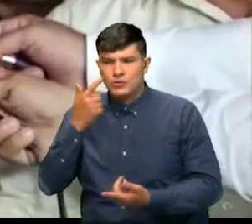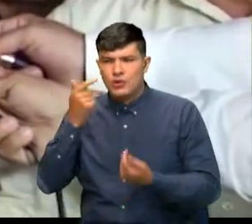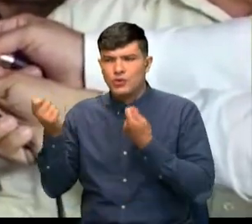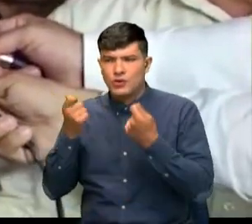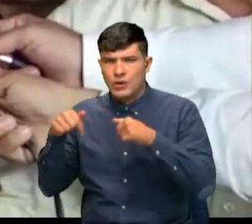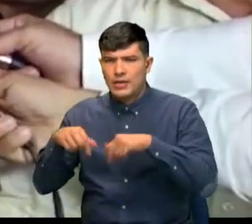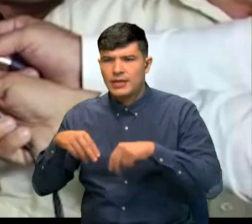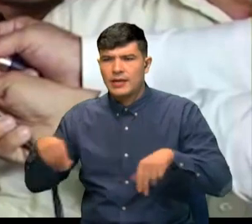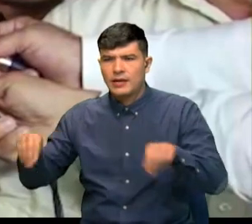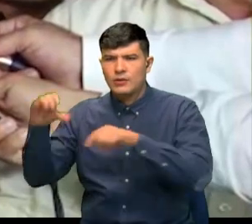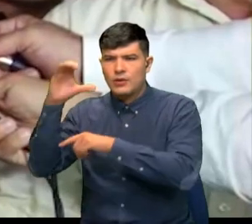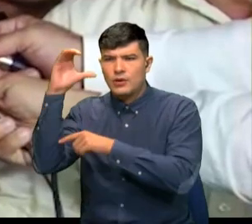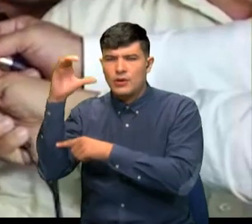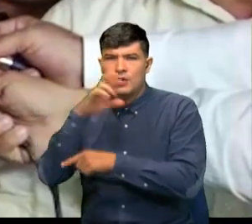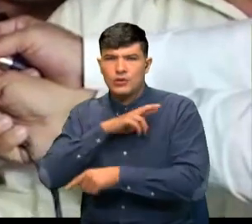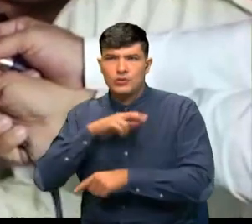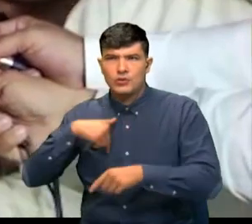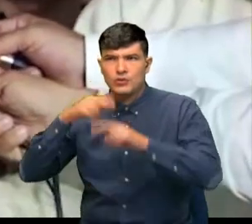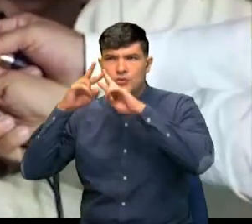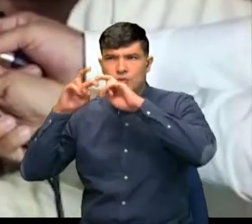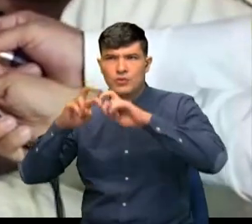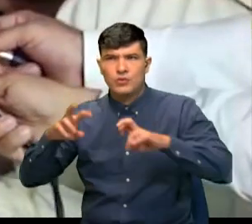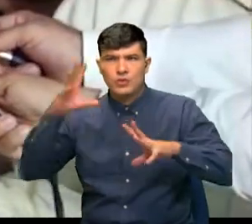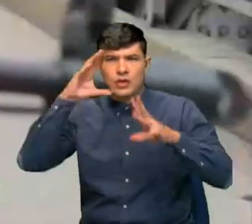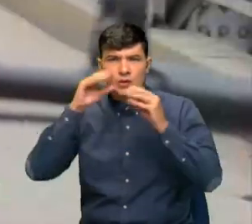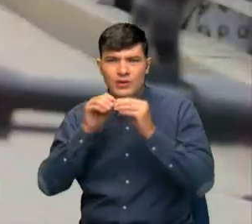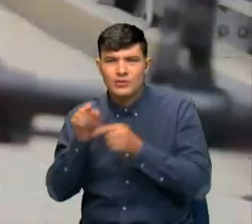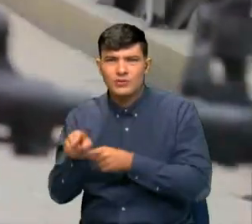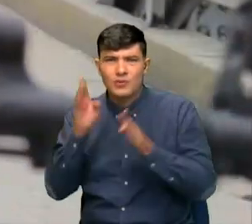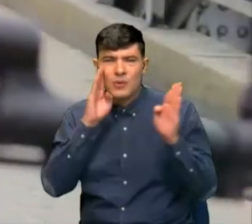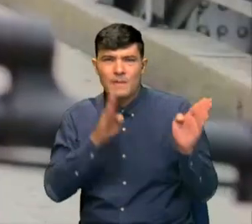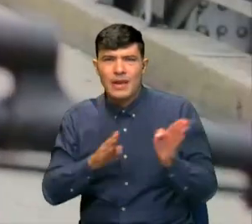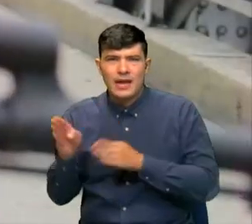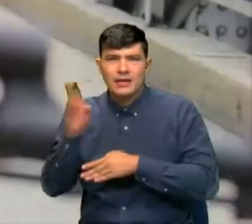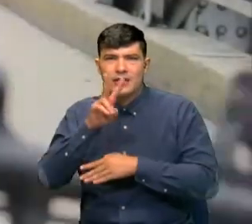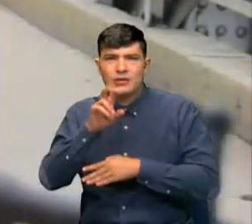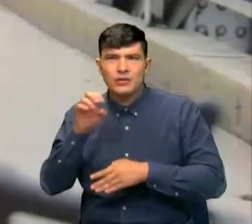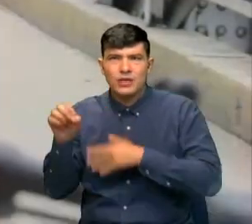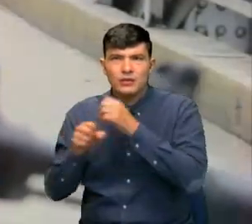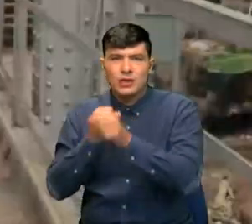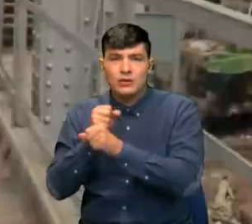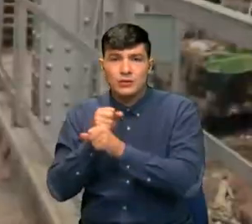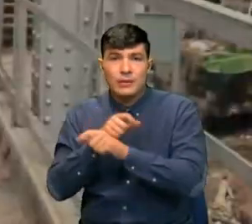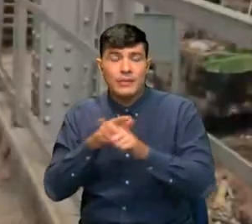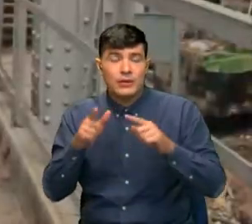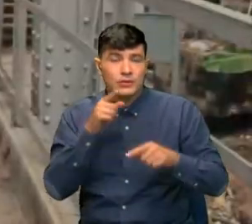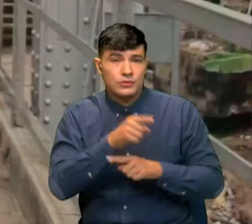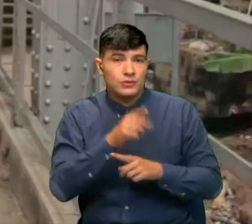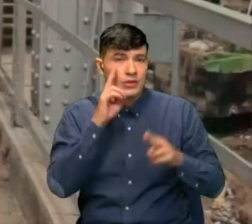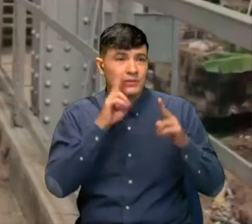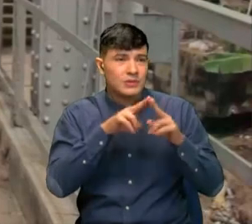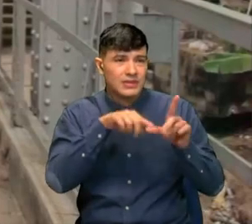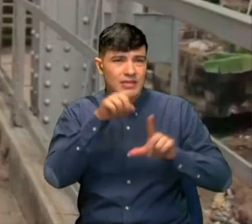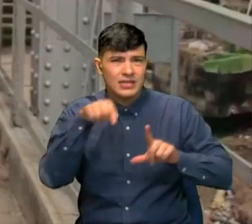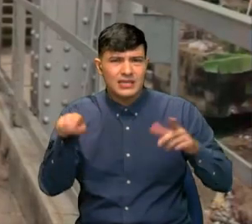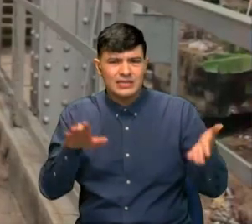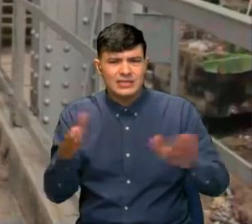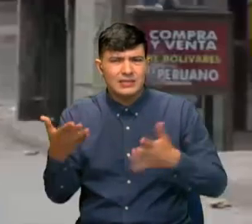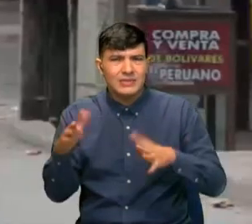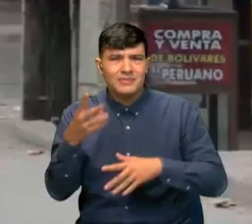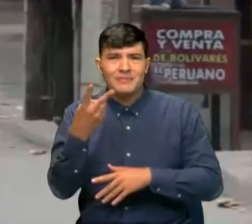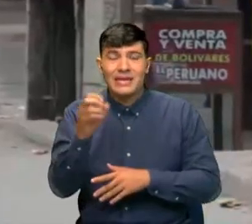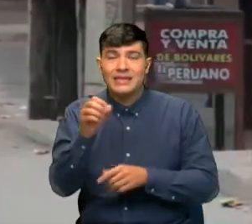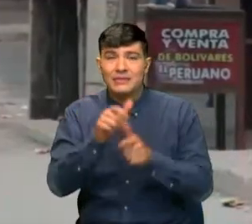de acuerdo a nuestro plan bicentenario extraoficialmente se conoció que la cifra de muertos llegaría a 20 y por lo menos